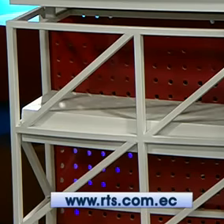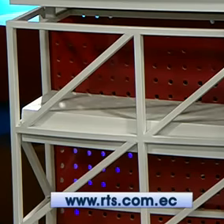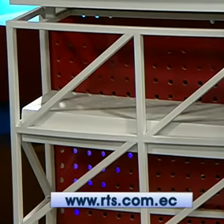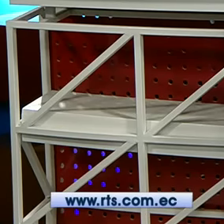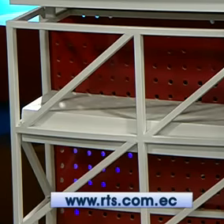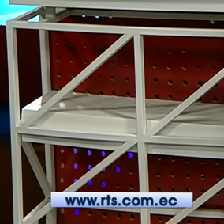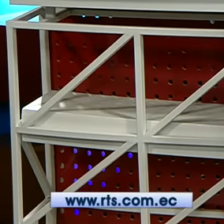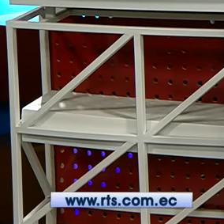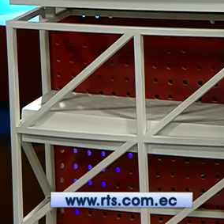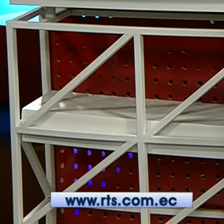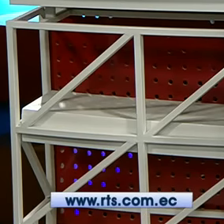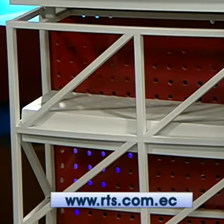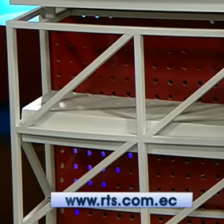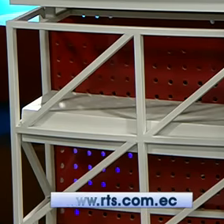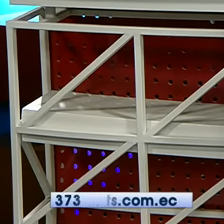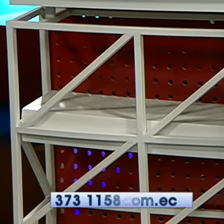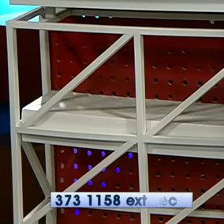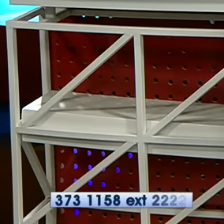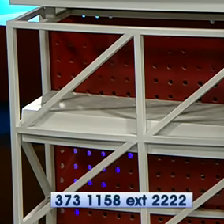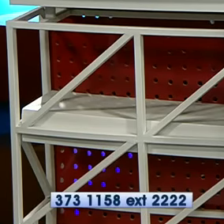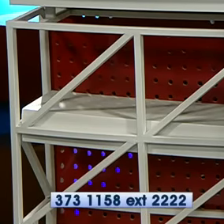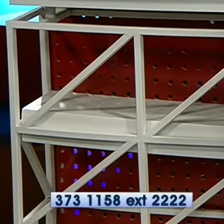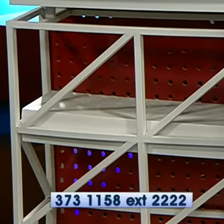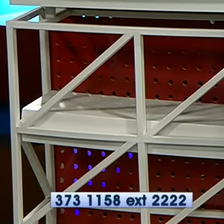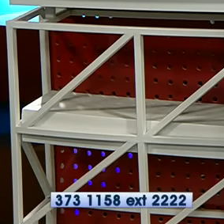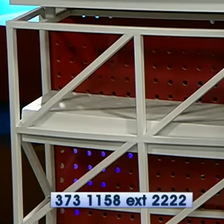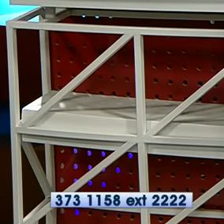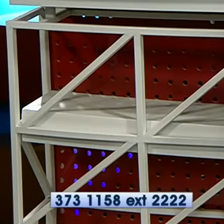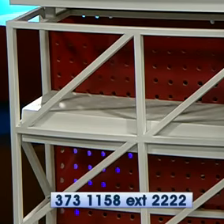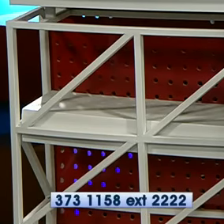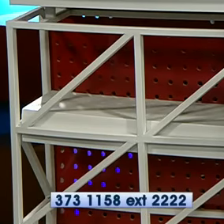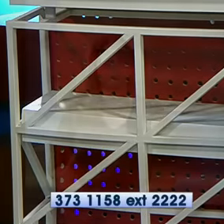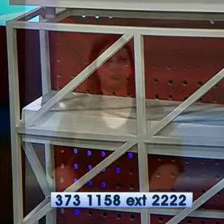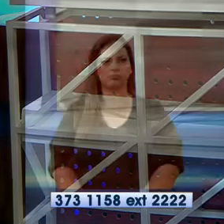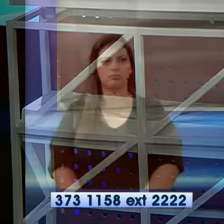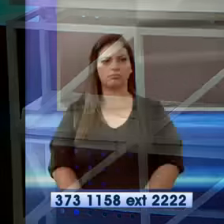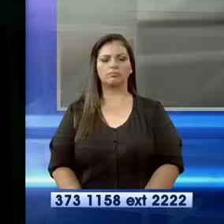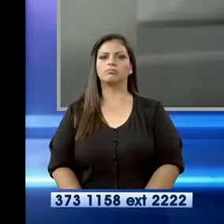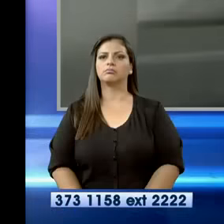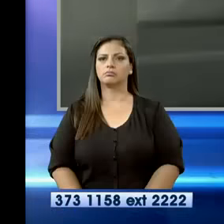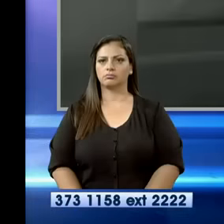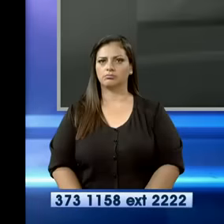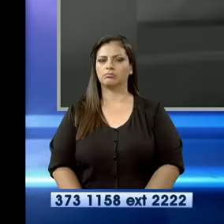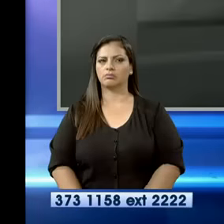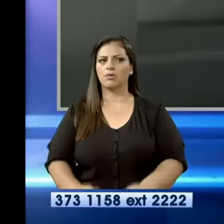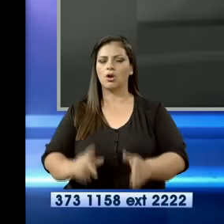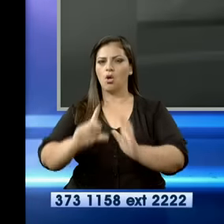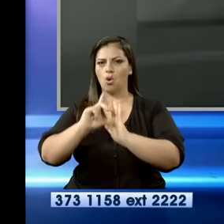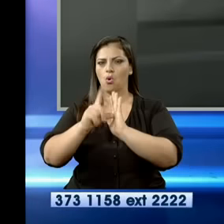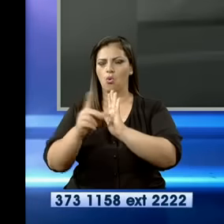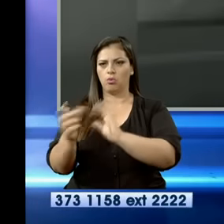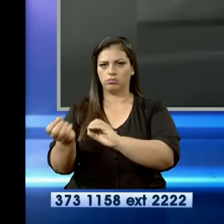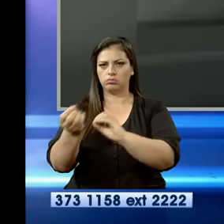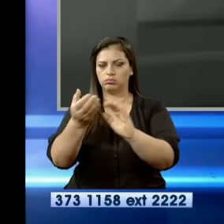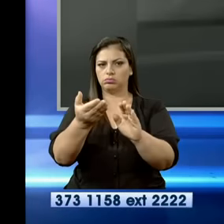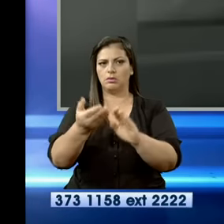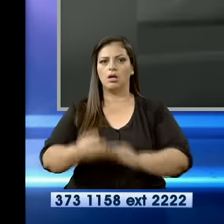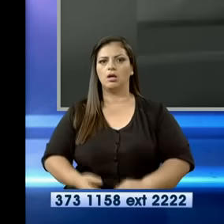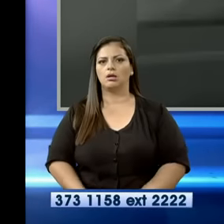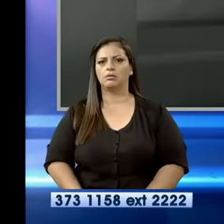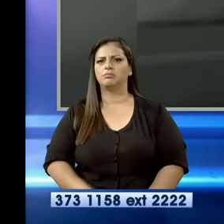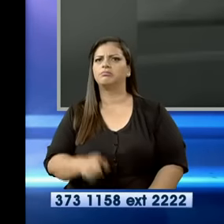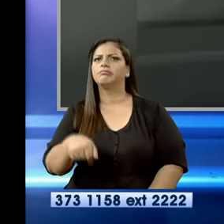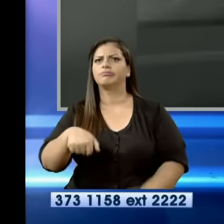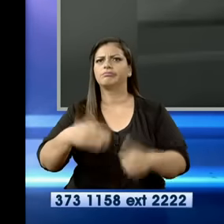circular por el carril de servicio, que es el lado derecho. Pero ustedes lo vean por la mitad, la mitad de la vía. Y miren la